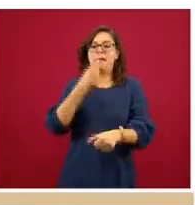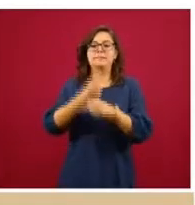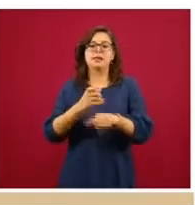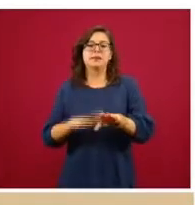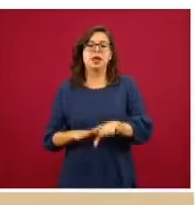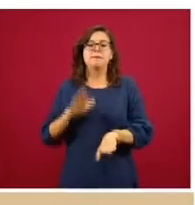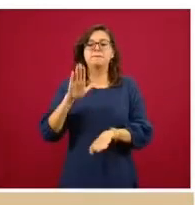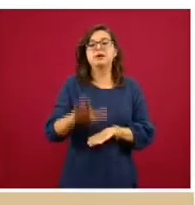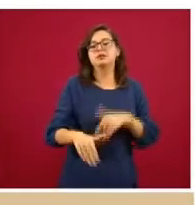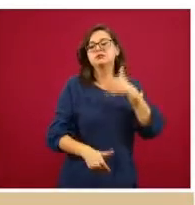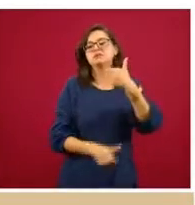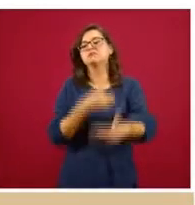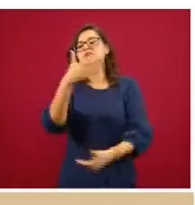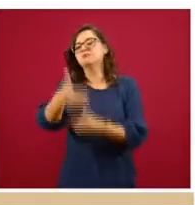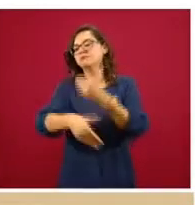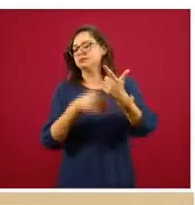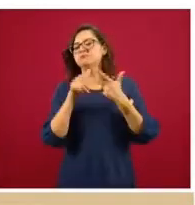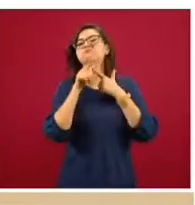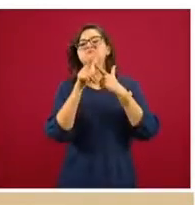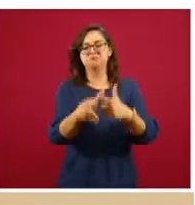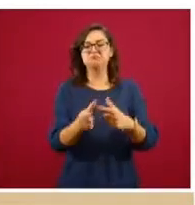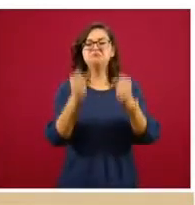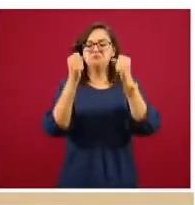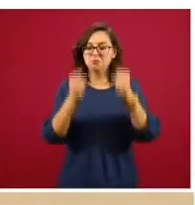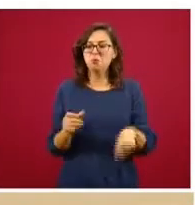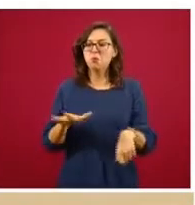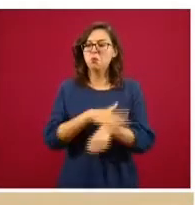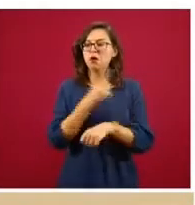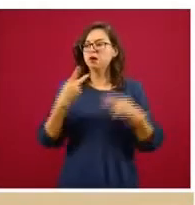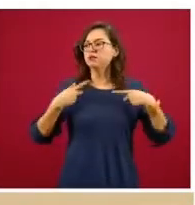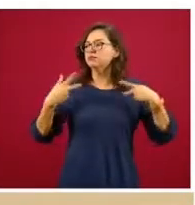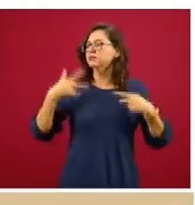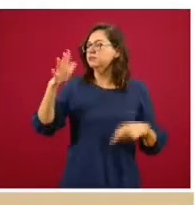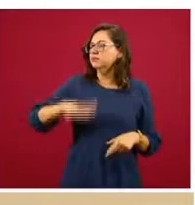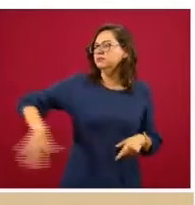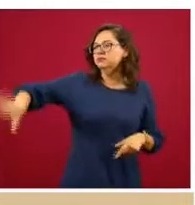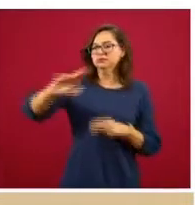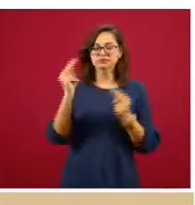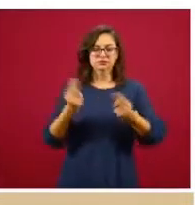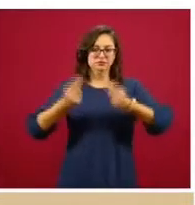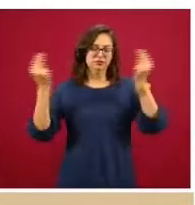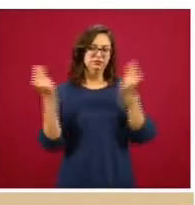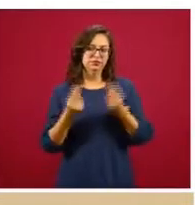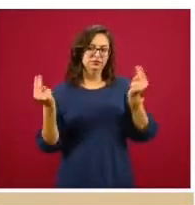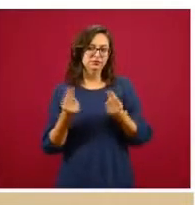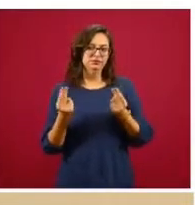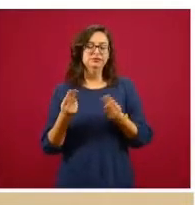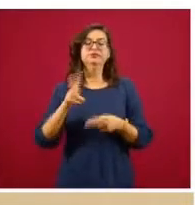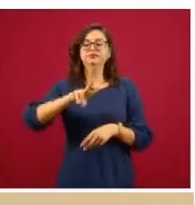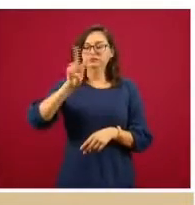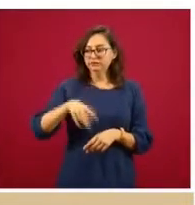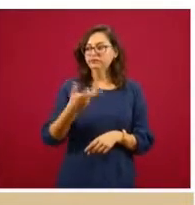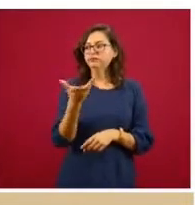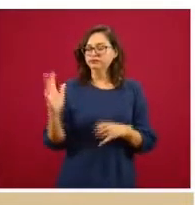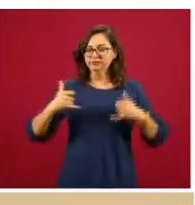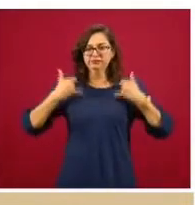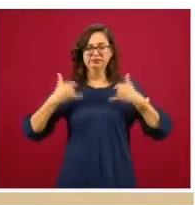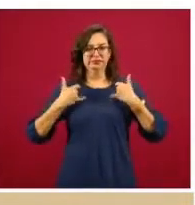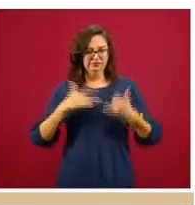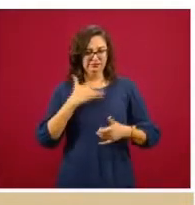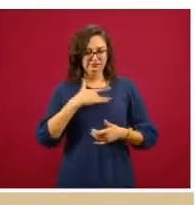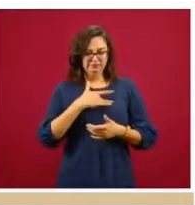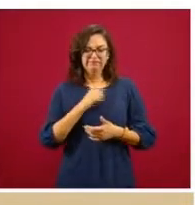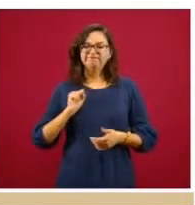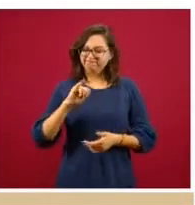va a continuar, porque es una necesidad que existe en nuestro país y que finalmente los jóvenes están tomando. Los jóvenes se